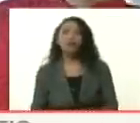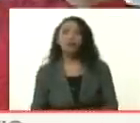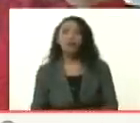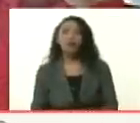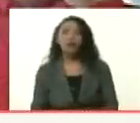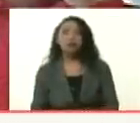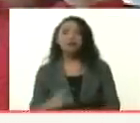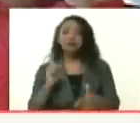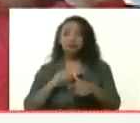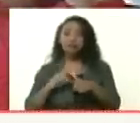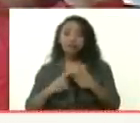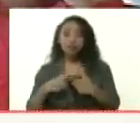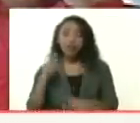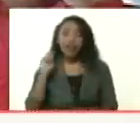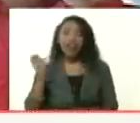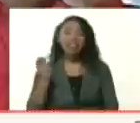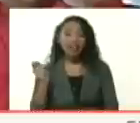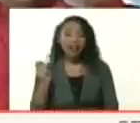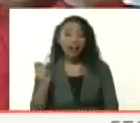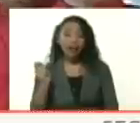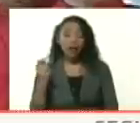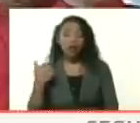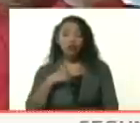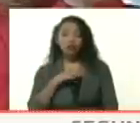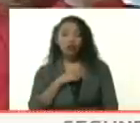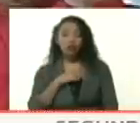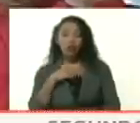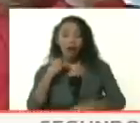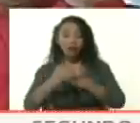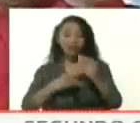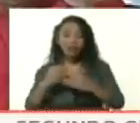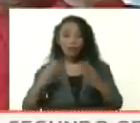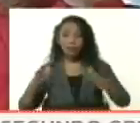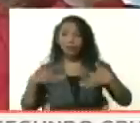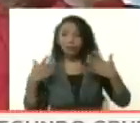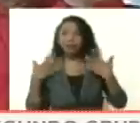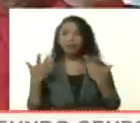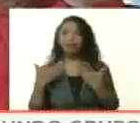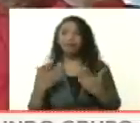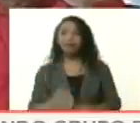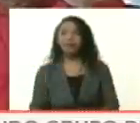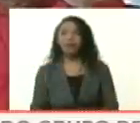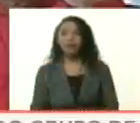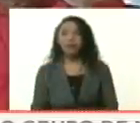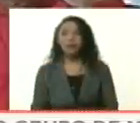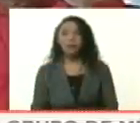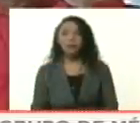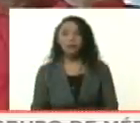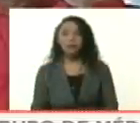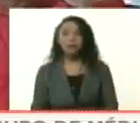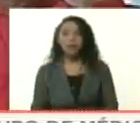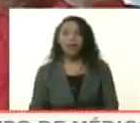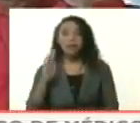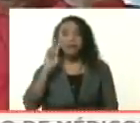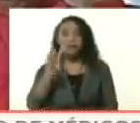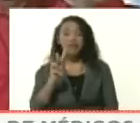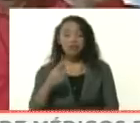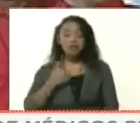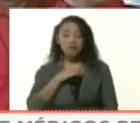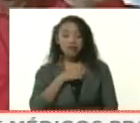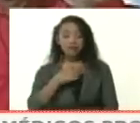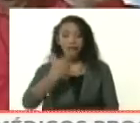Entonces, las tareas las emprendemos con entusiasmo, con entusiasmo. Usted ve, nuestra gente